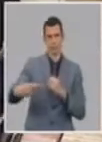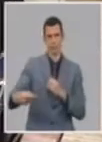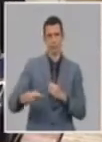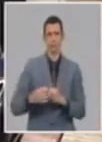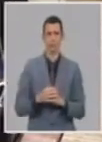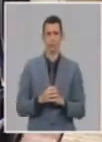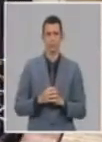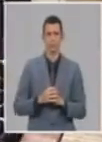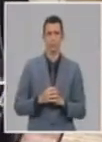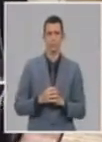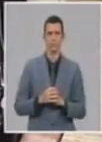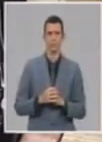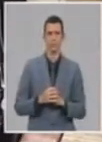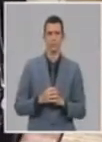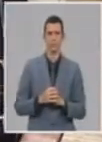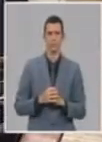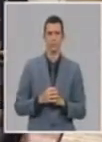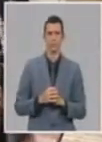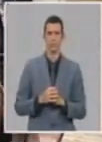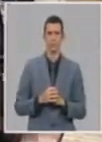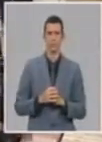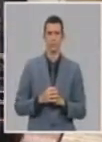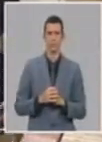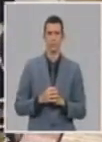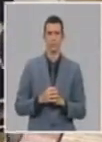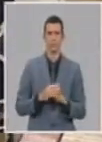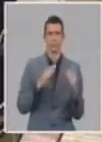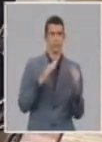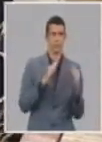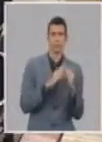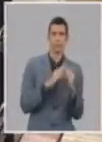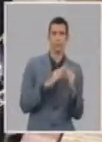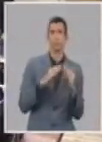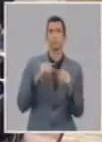afectación de ningún tipo por realizar teletrabajo. O sea, su salario, y si tiene